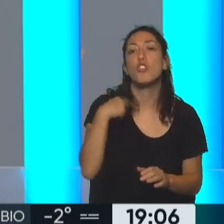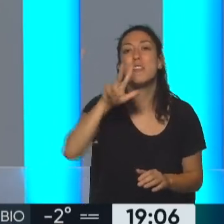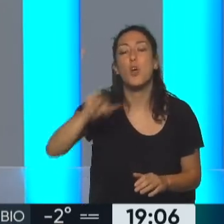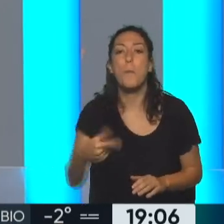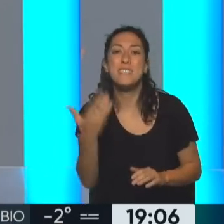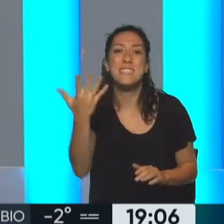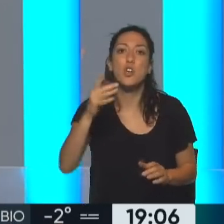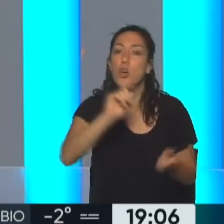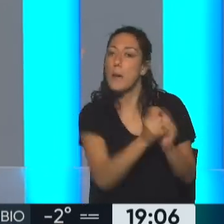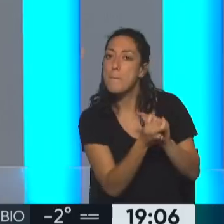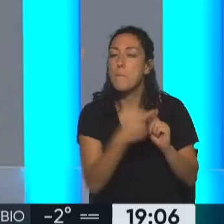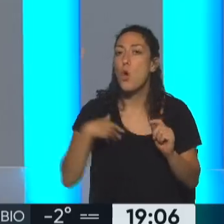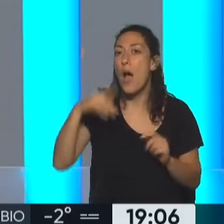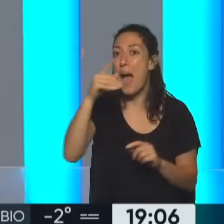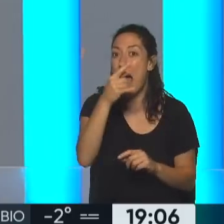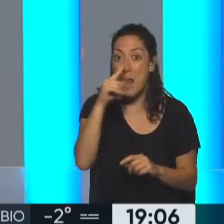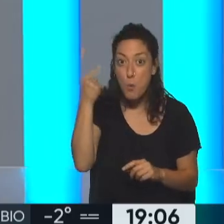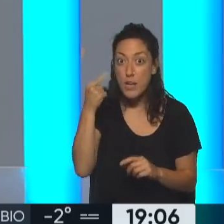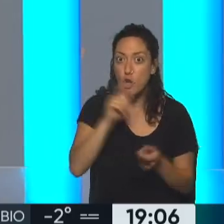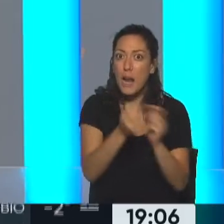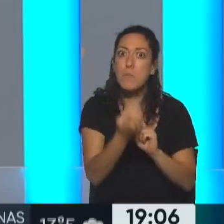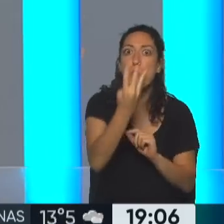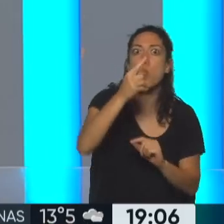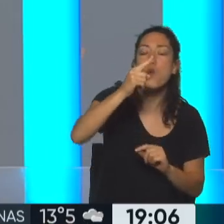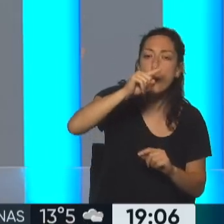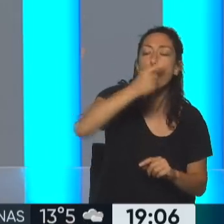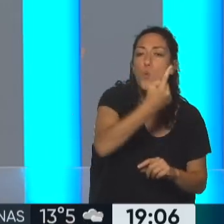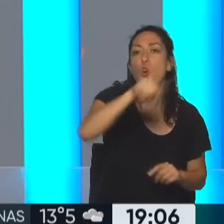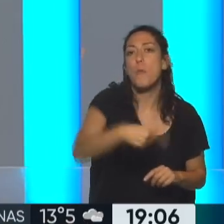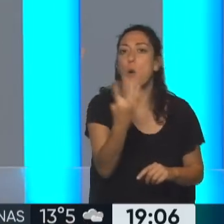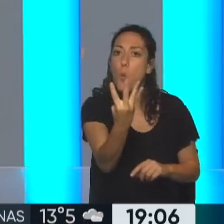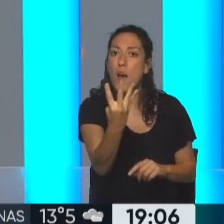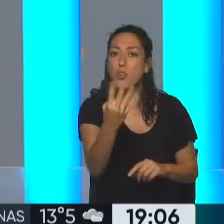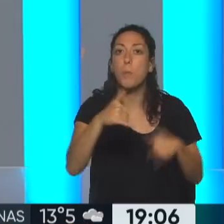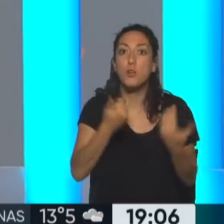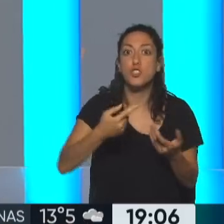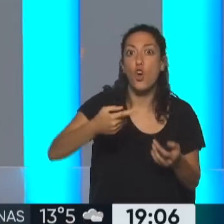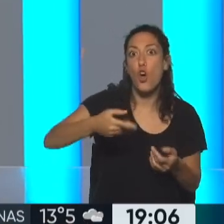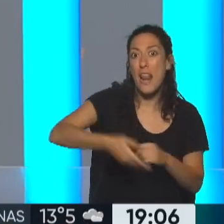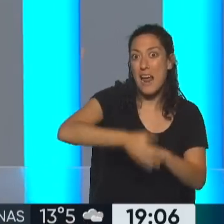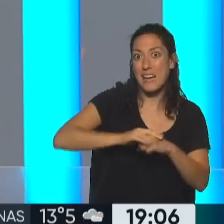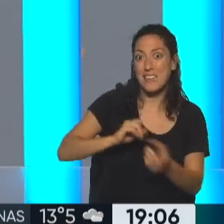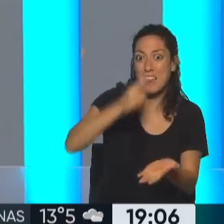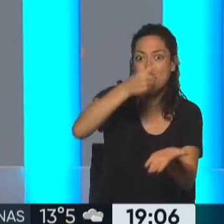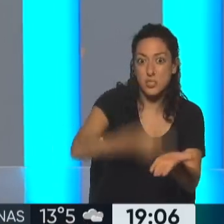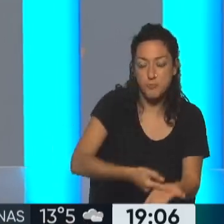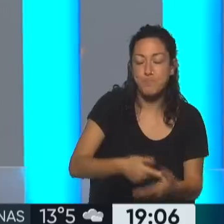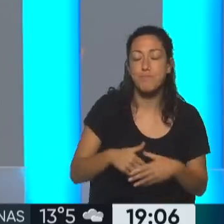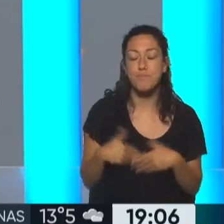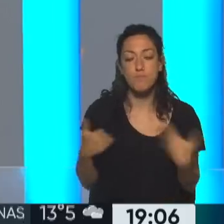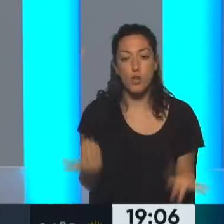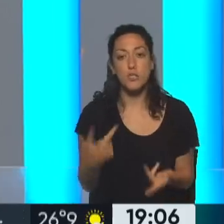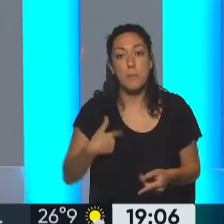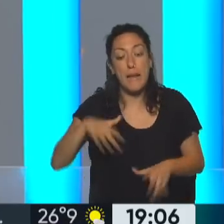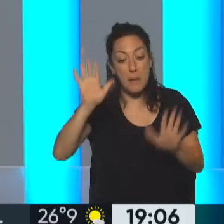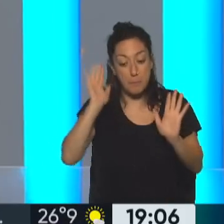Bueno, Alberto Fernández en plena pandemia lo baja a 1,4 y de allí la medida de Horacio Rodríguez Larreta. Es decir, nos encontramos, de mi punto de vista, ante